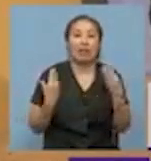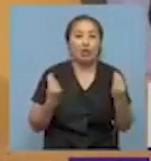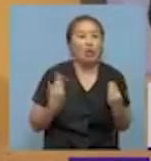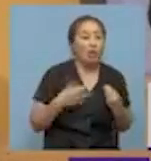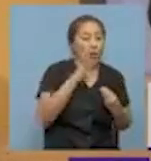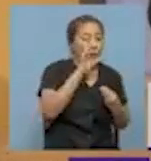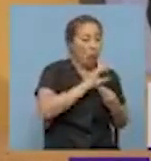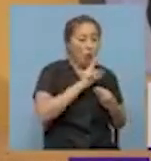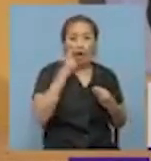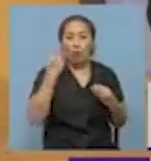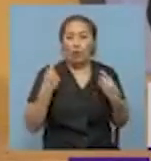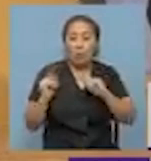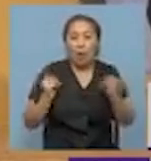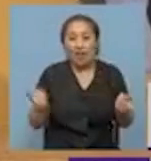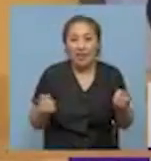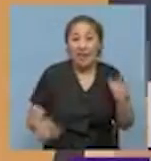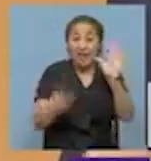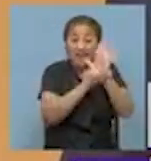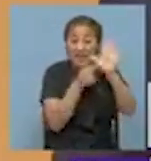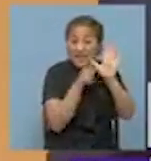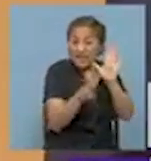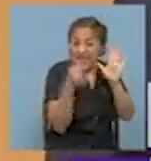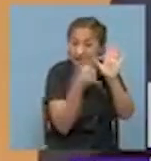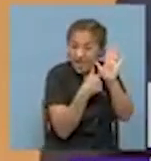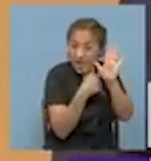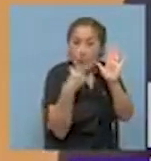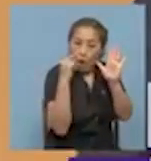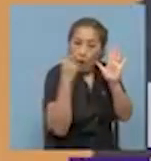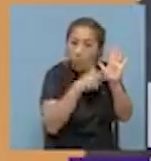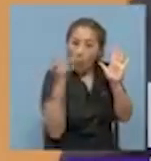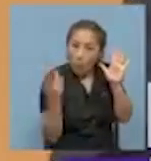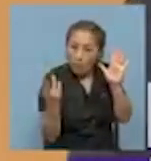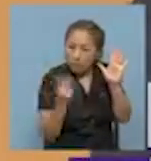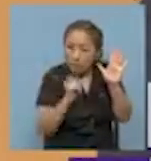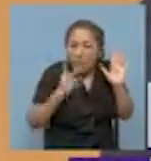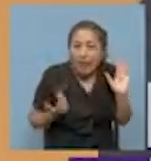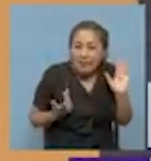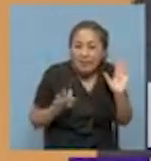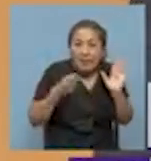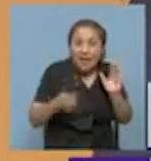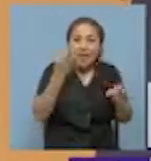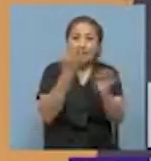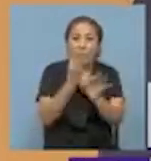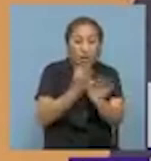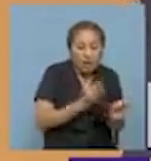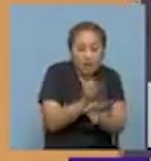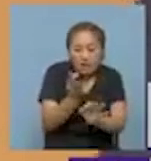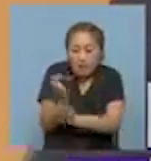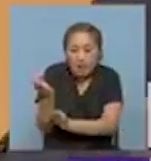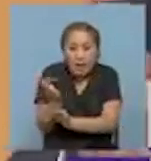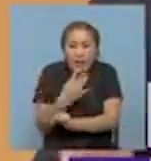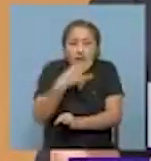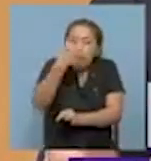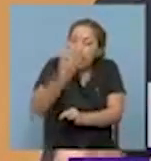de ideas según la cual no existe varón y mujer y eso no tiene por qué ser enseñado como una verdad a niños de entre